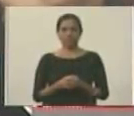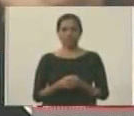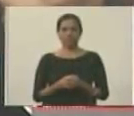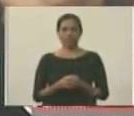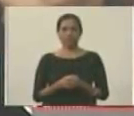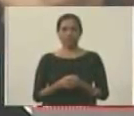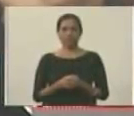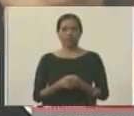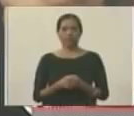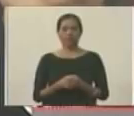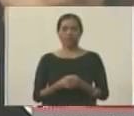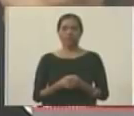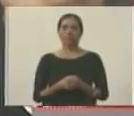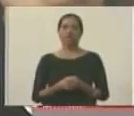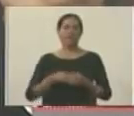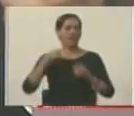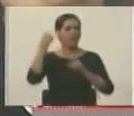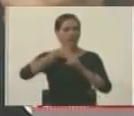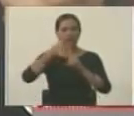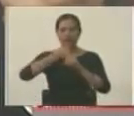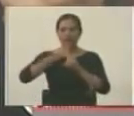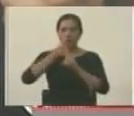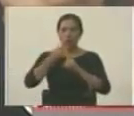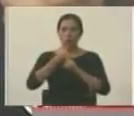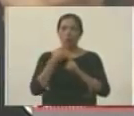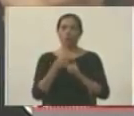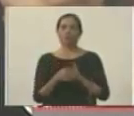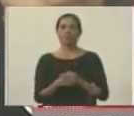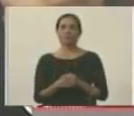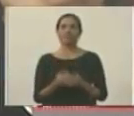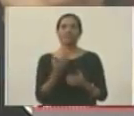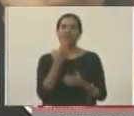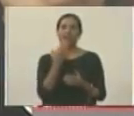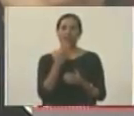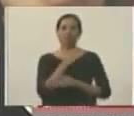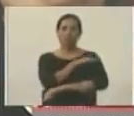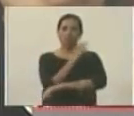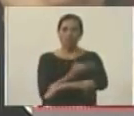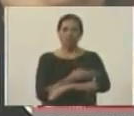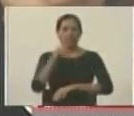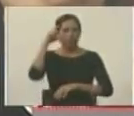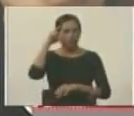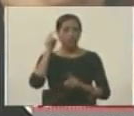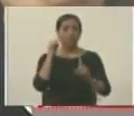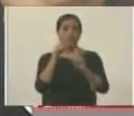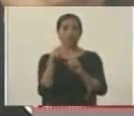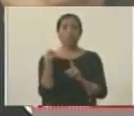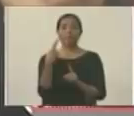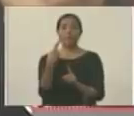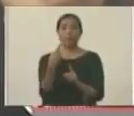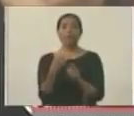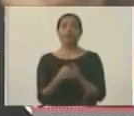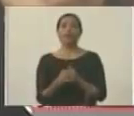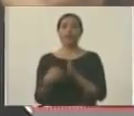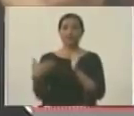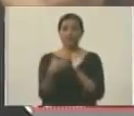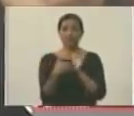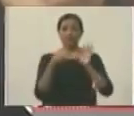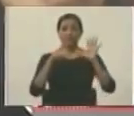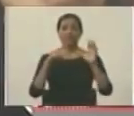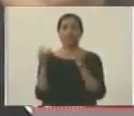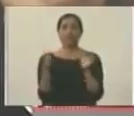de la lucha, Diosdado. Si algo se ha fortalecido en estos días, desde el primer ataque del 7 de marzo, es la